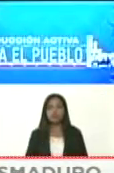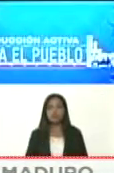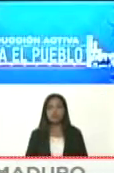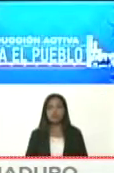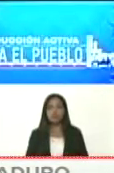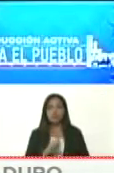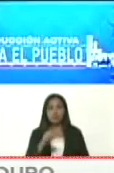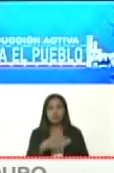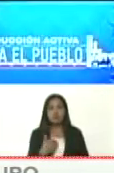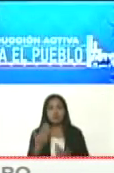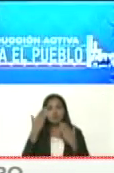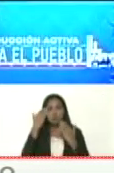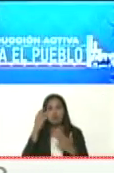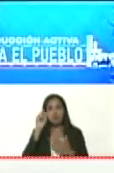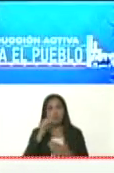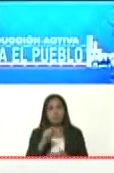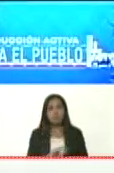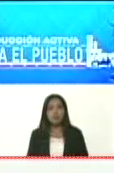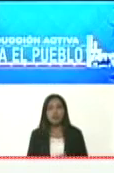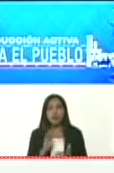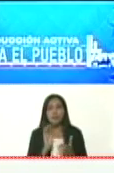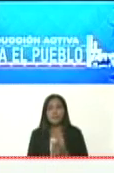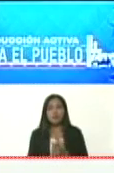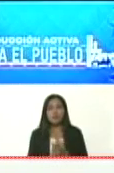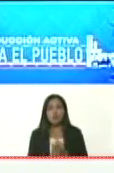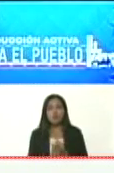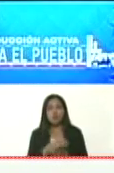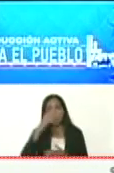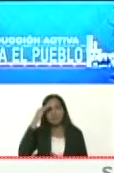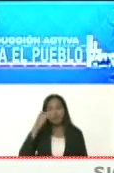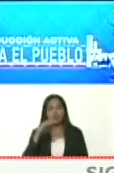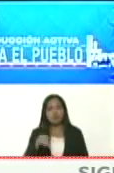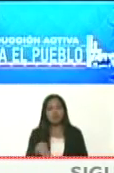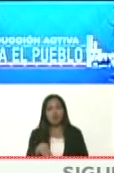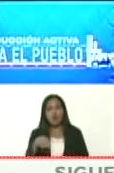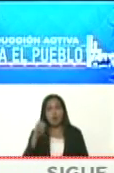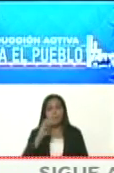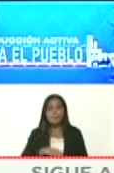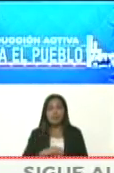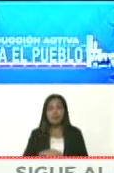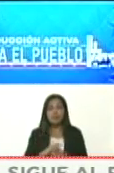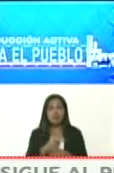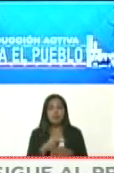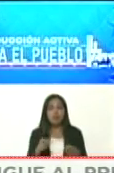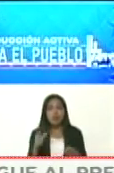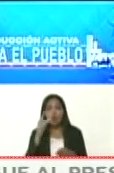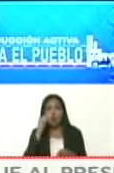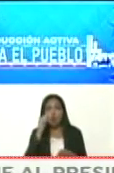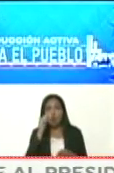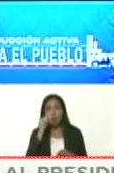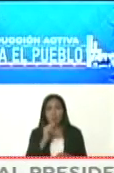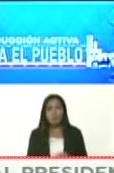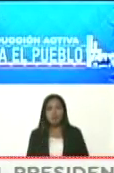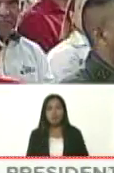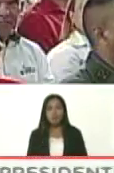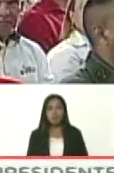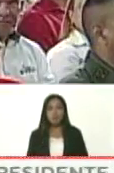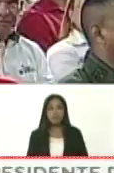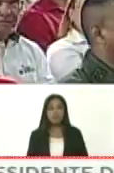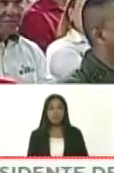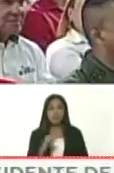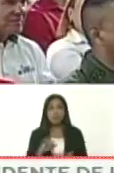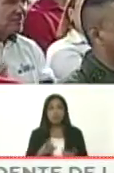También quiero saludar al comandante de la milicia del estado Miranda, general Humberto